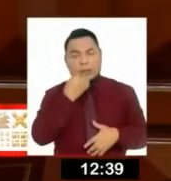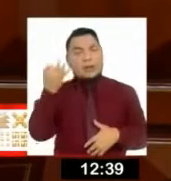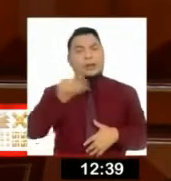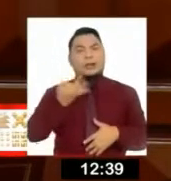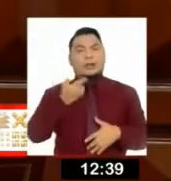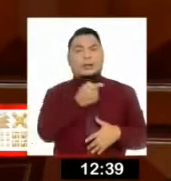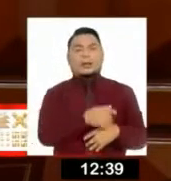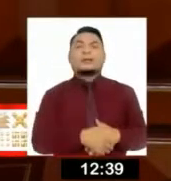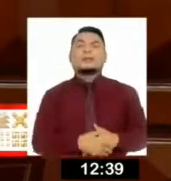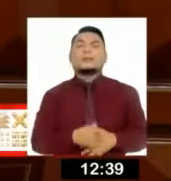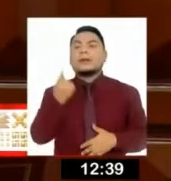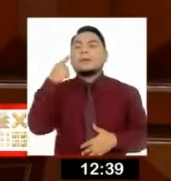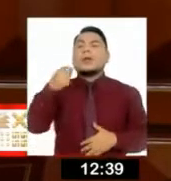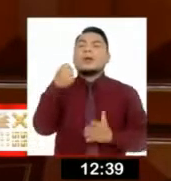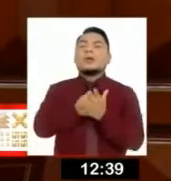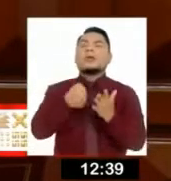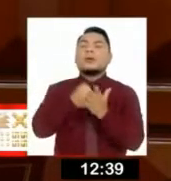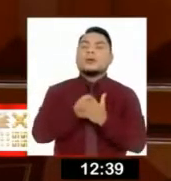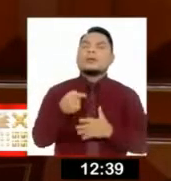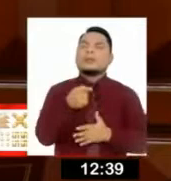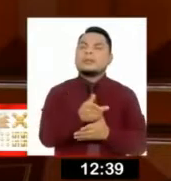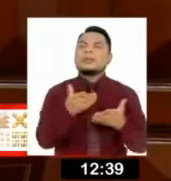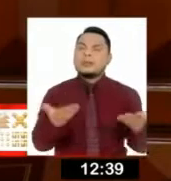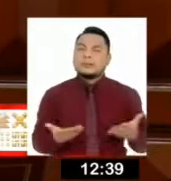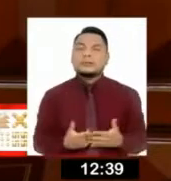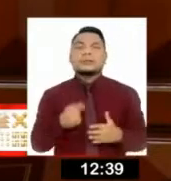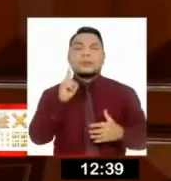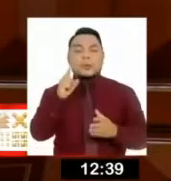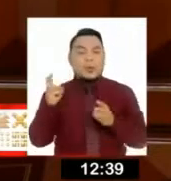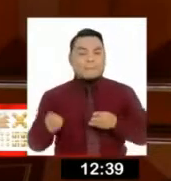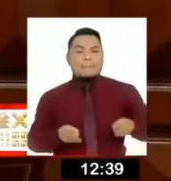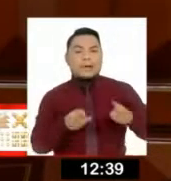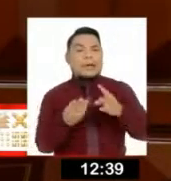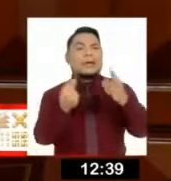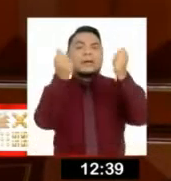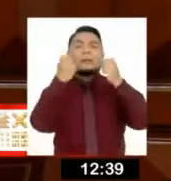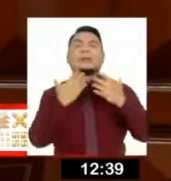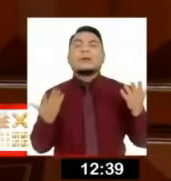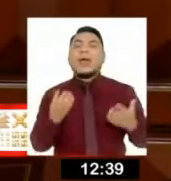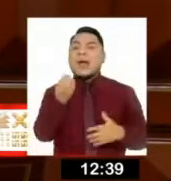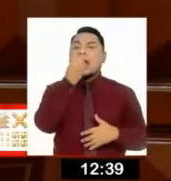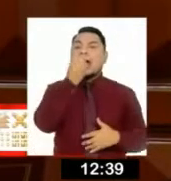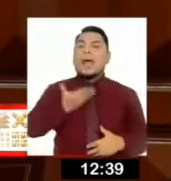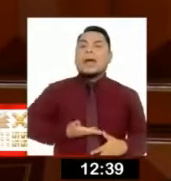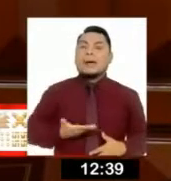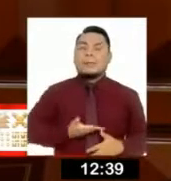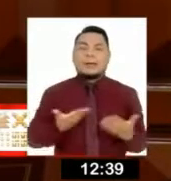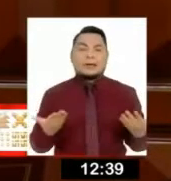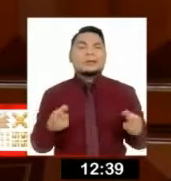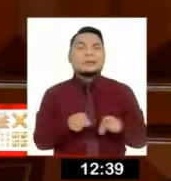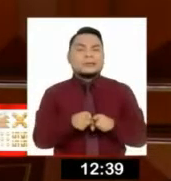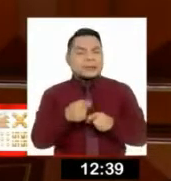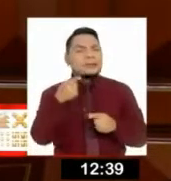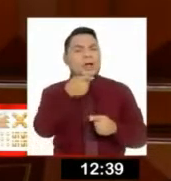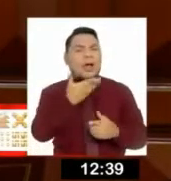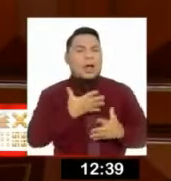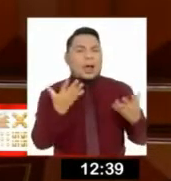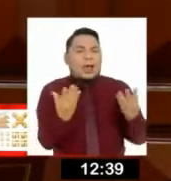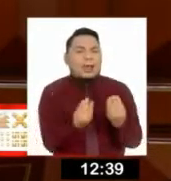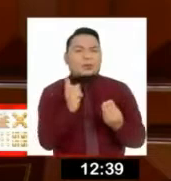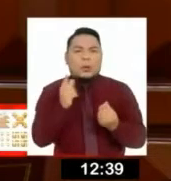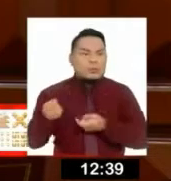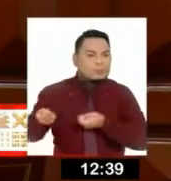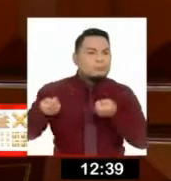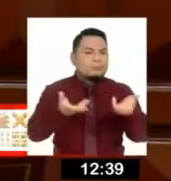calidad, para combatir en una manera inmediata el hambre en las zonas rurales y